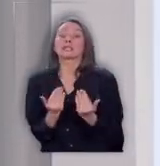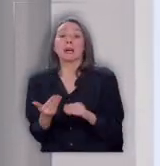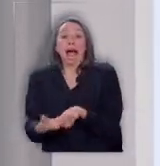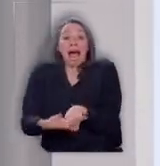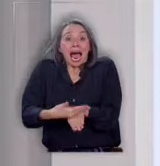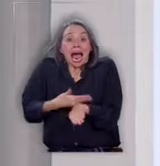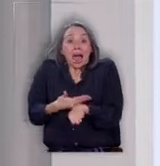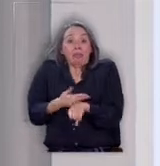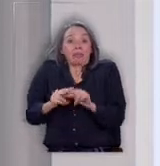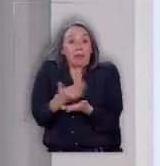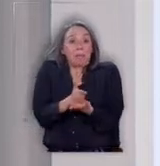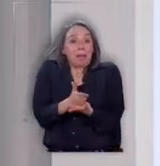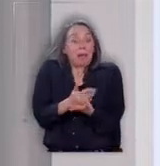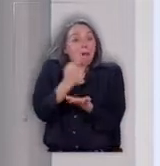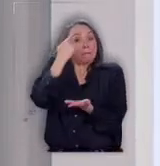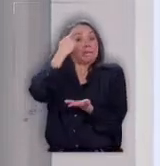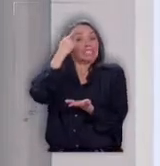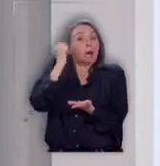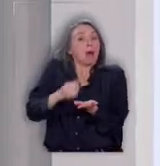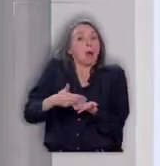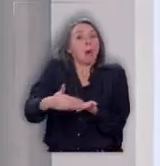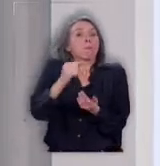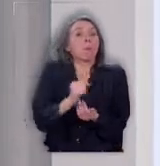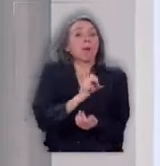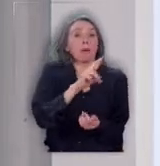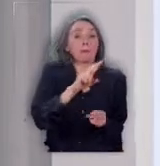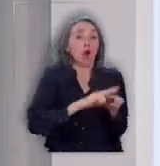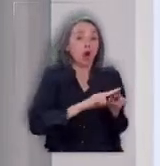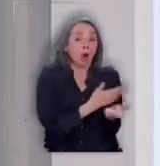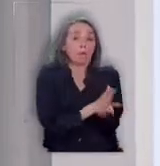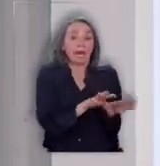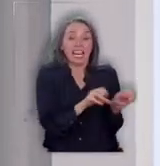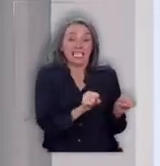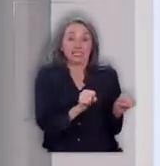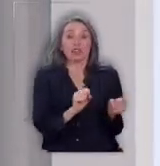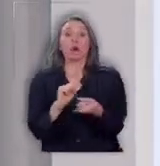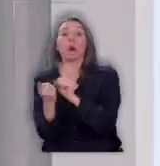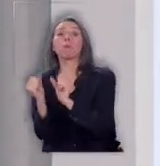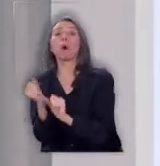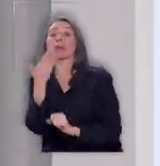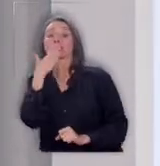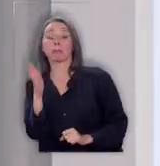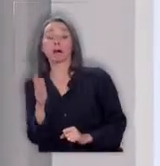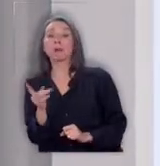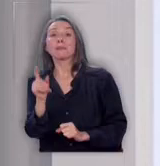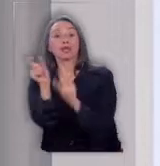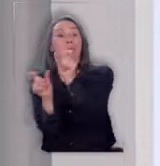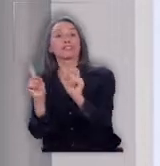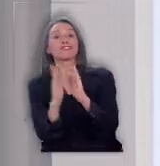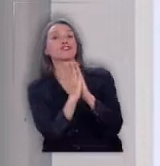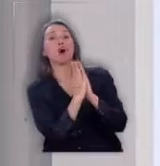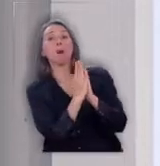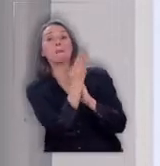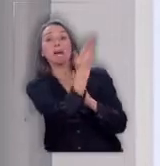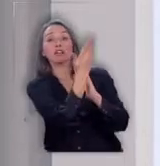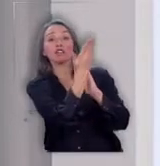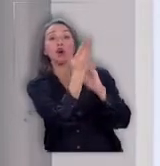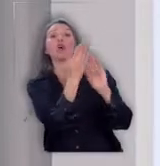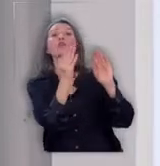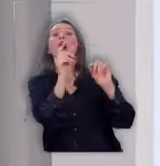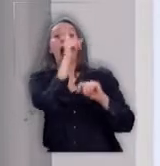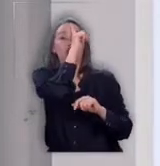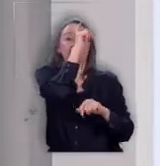preparado para lo peor ocurra lo mejor pero nadie perdonaría al sistema sanitario de no estar